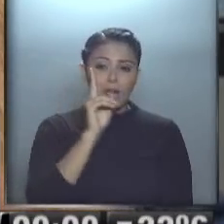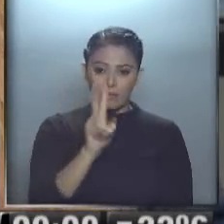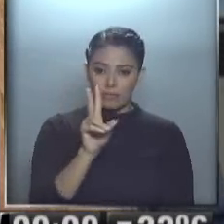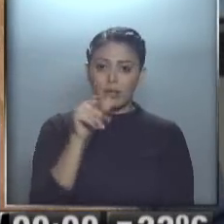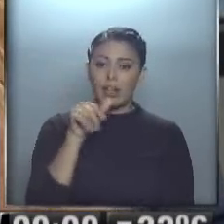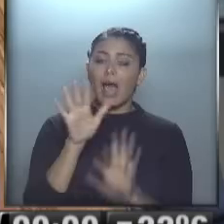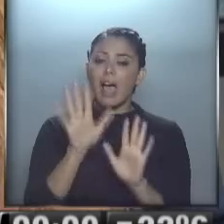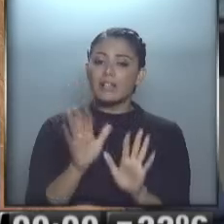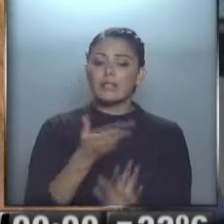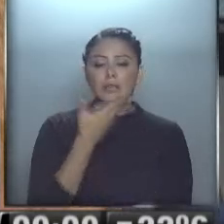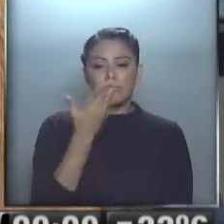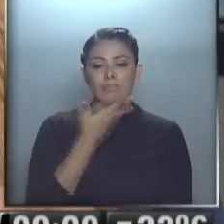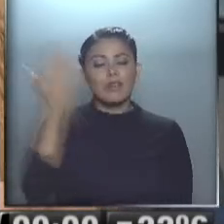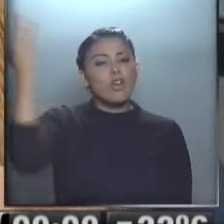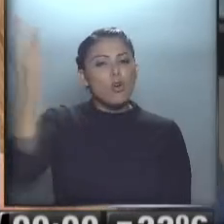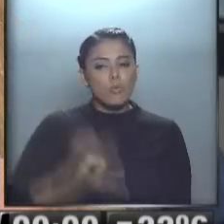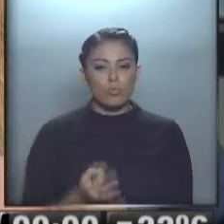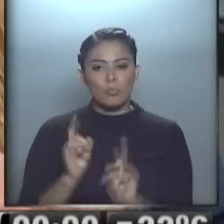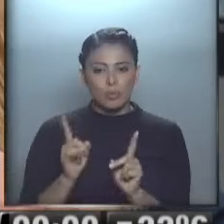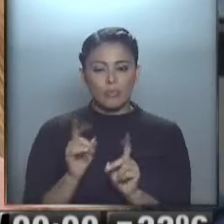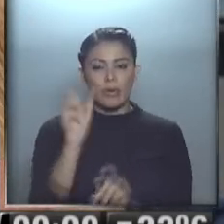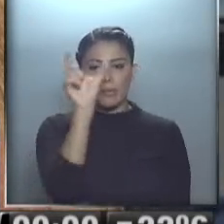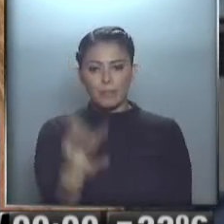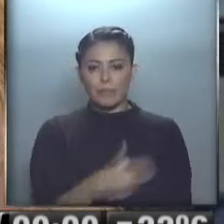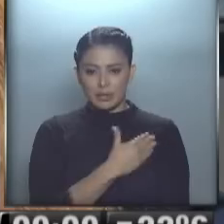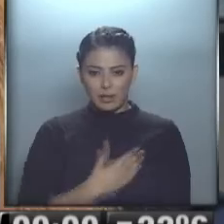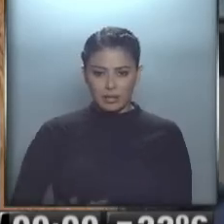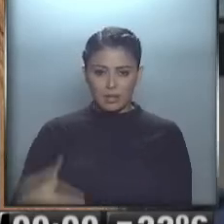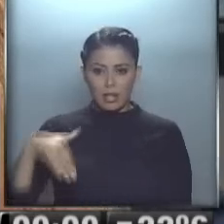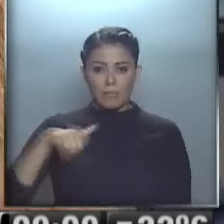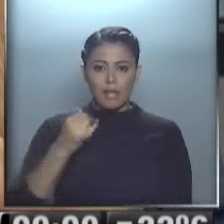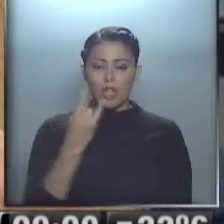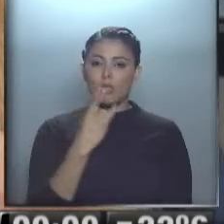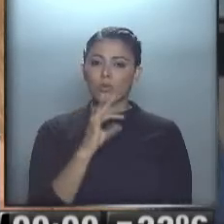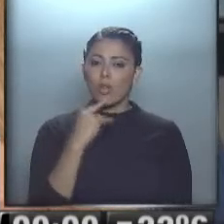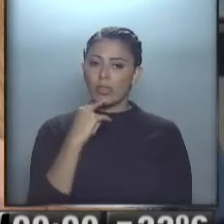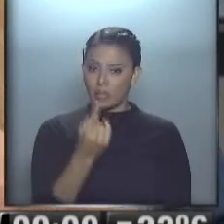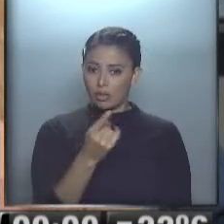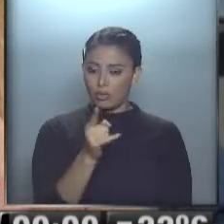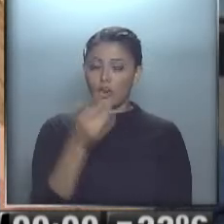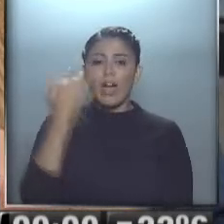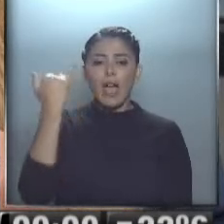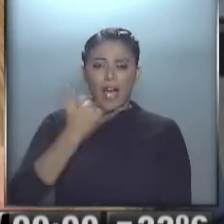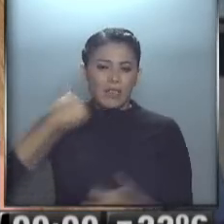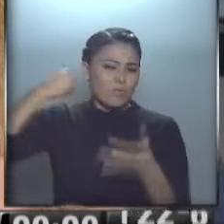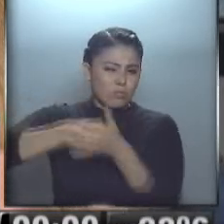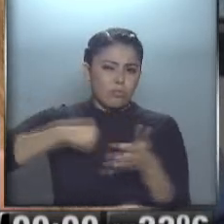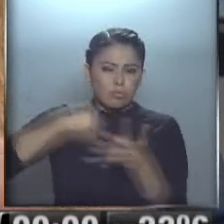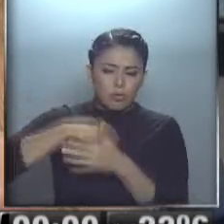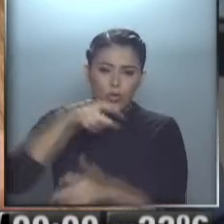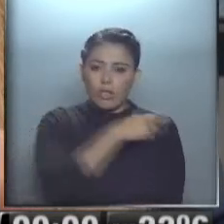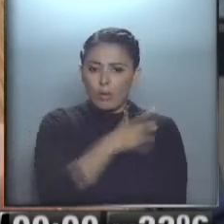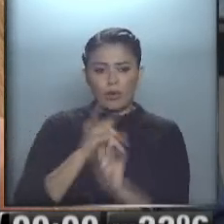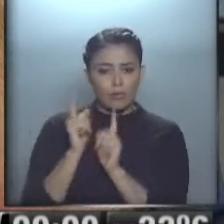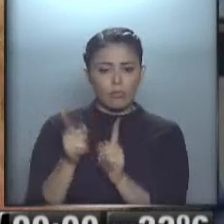fueron las palabras textuales del presidente Nicolás Maduro hay un golpe continuo en marcha le